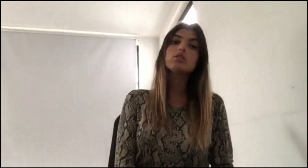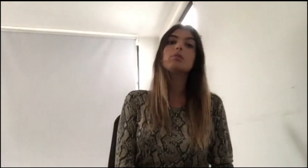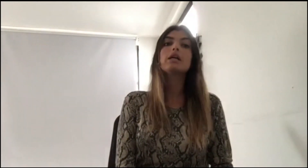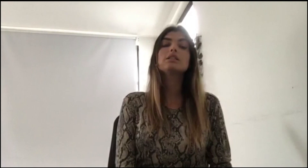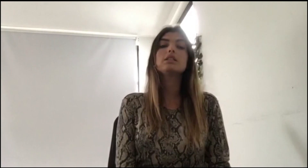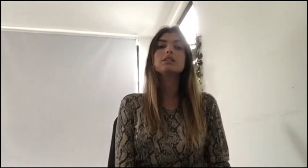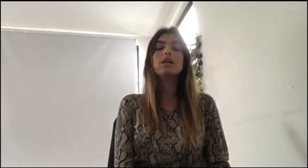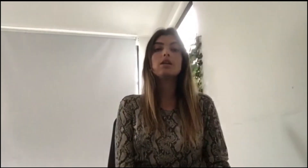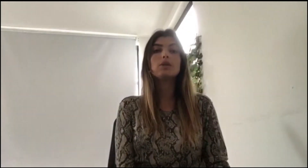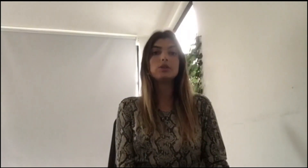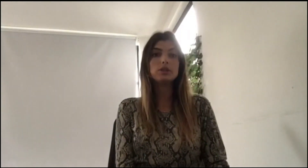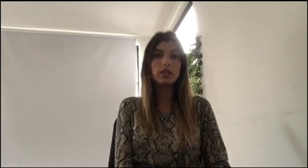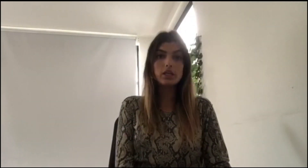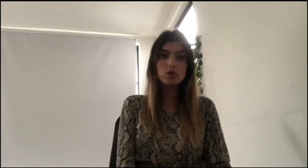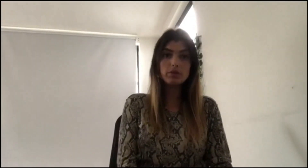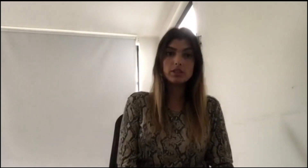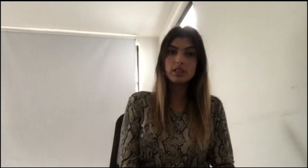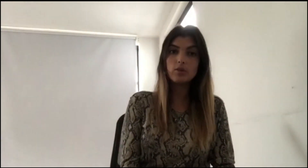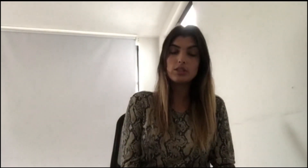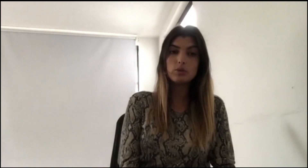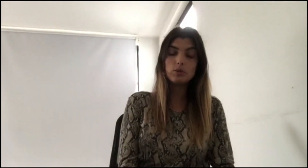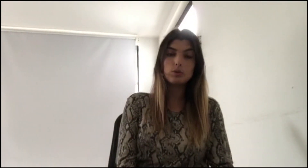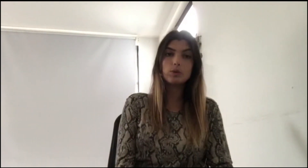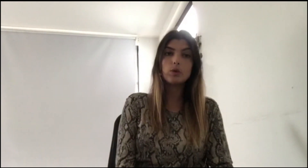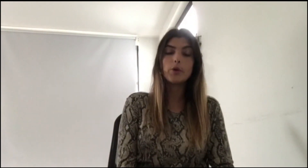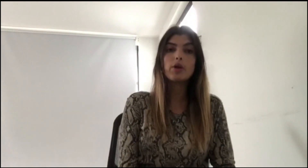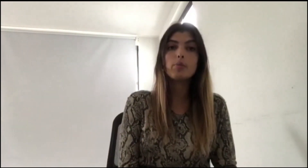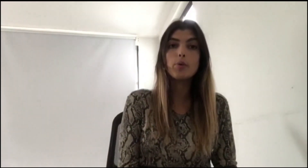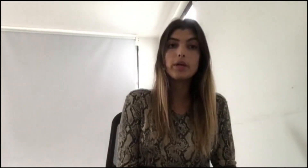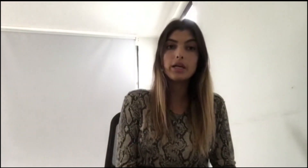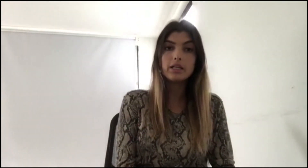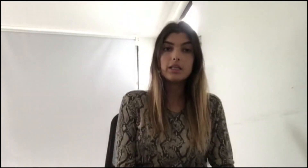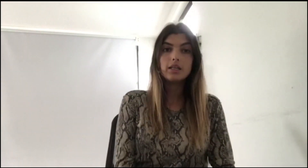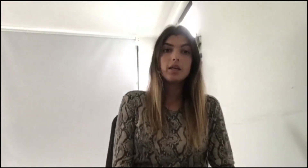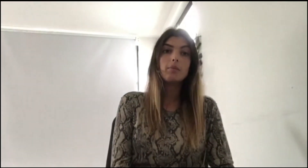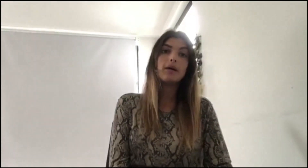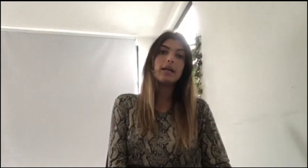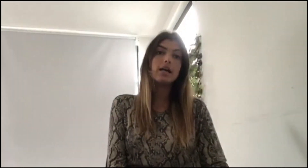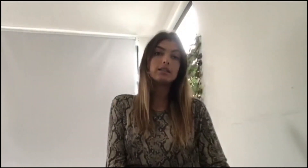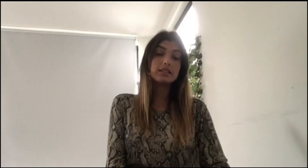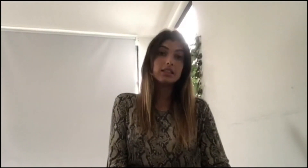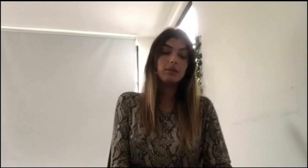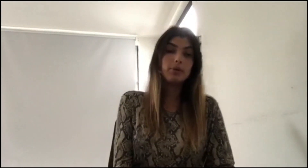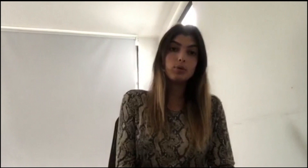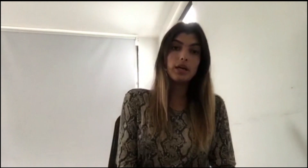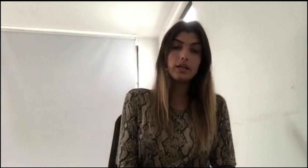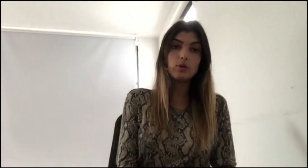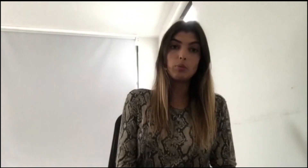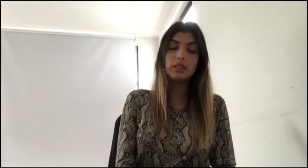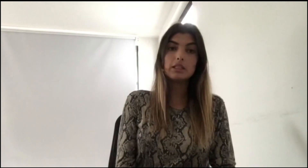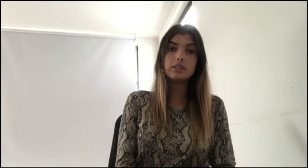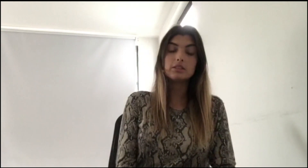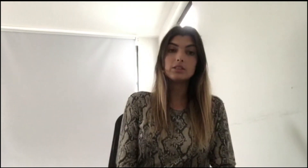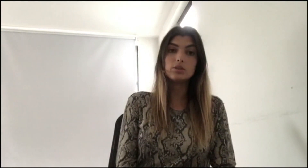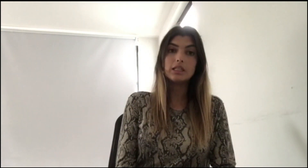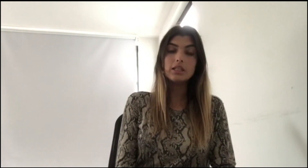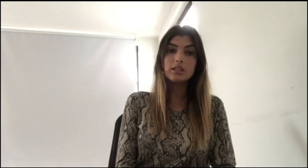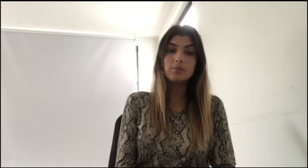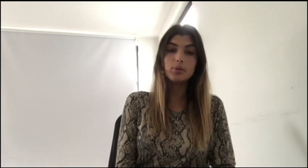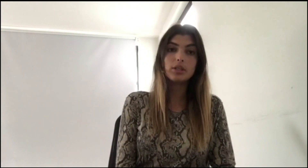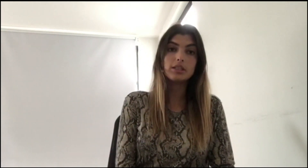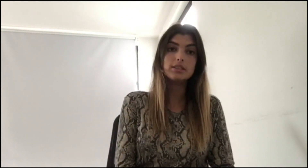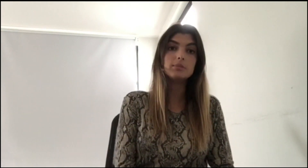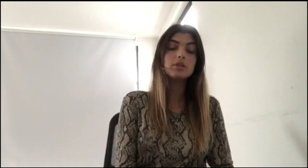con las medidas tomadas y esa adecuación que hizo el Ministerio de Salud junto con el Gobierno de la República para tratar de aperturar la economía